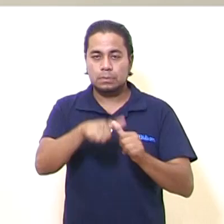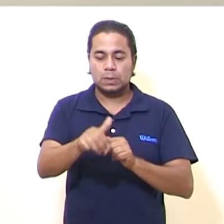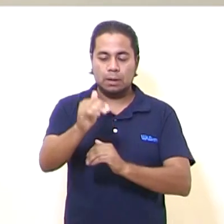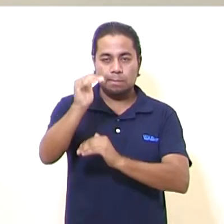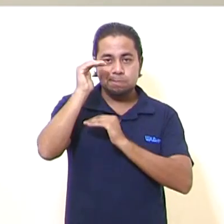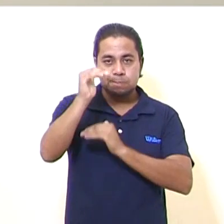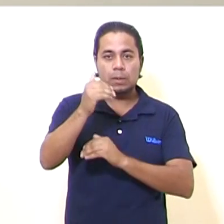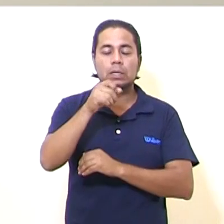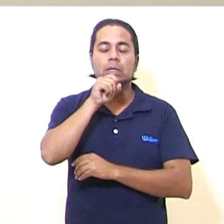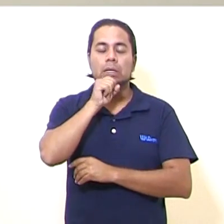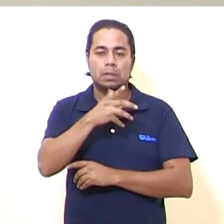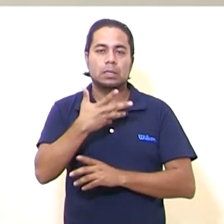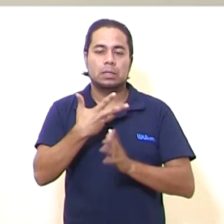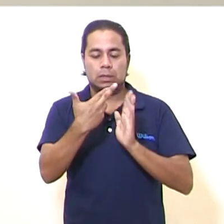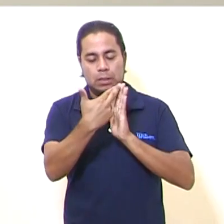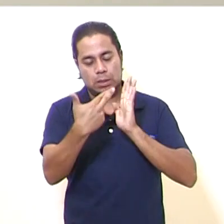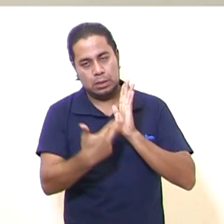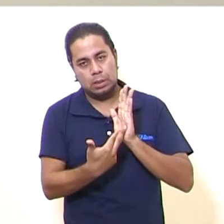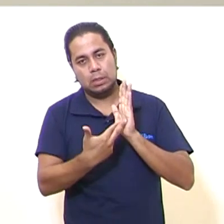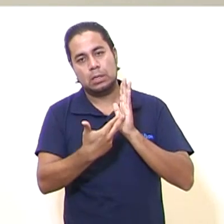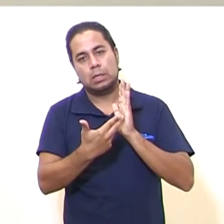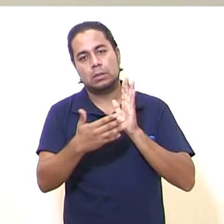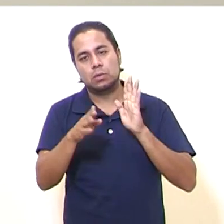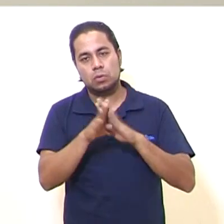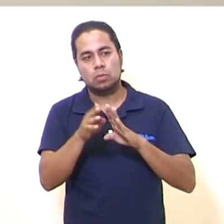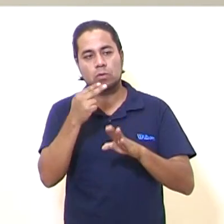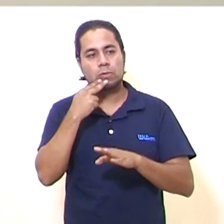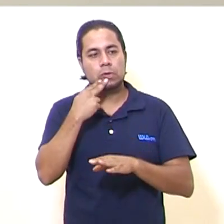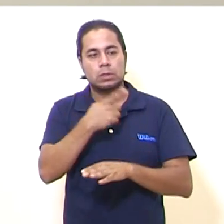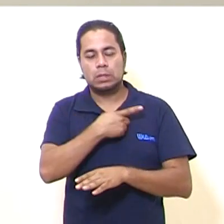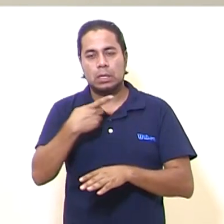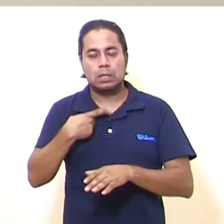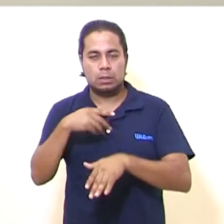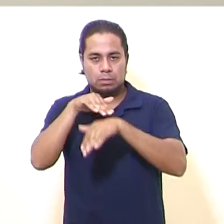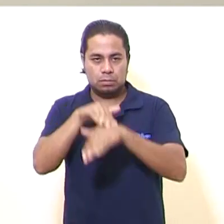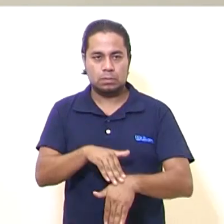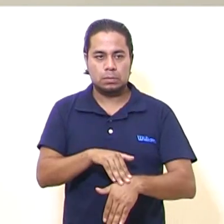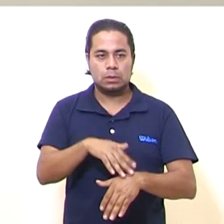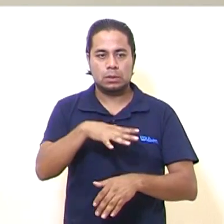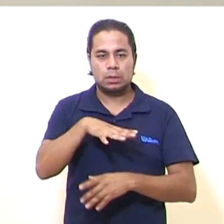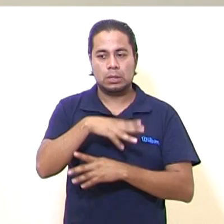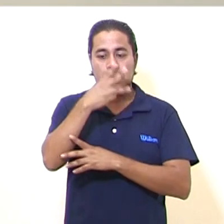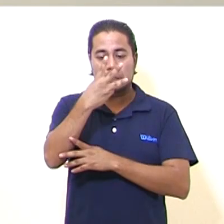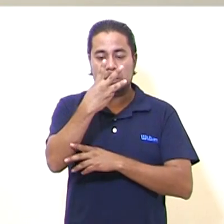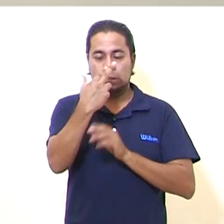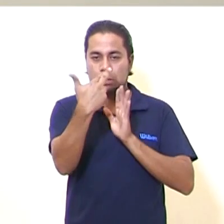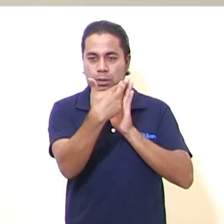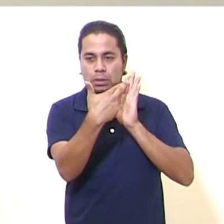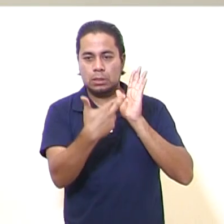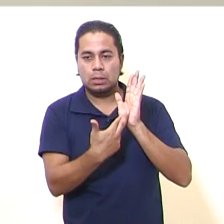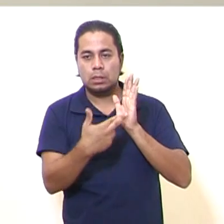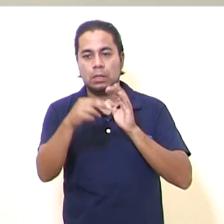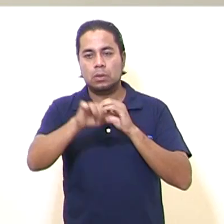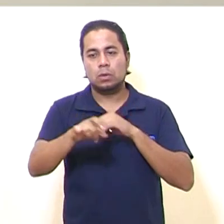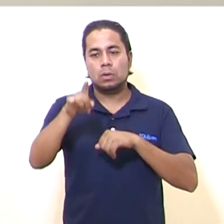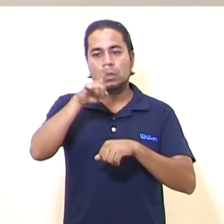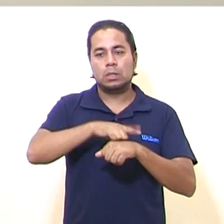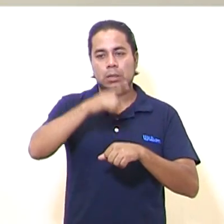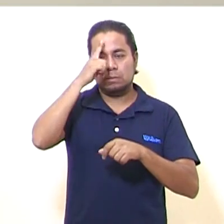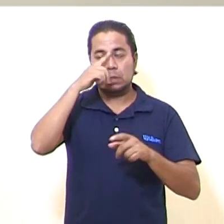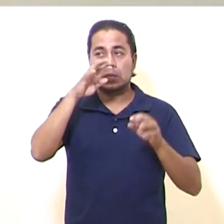tienen reglas y normas de utilizar. Hay 3 reglas que yo te traigo el día de hoy que son